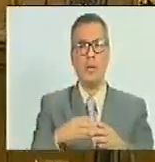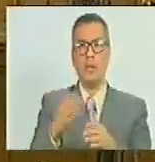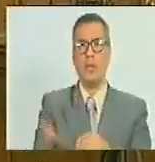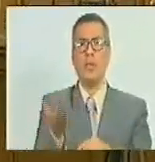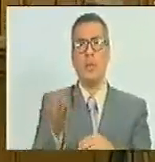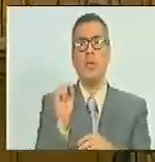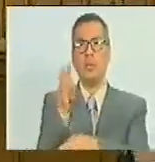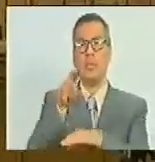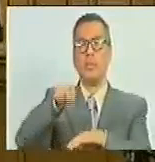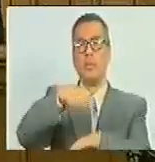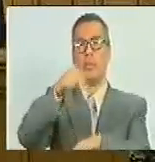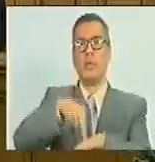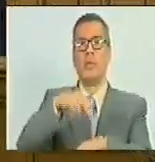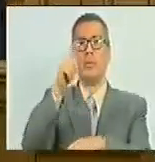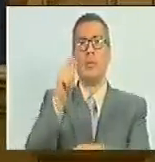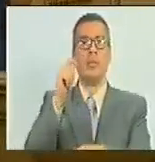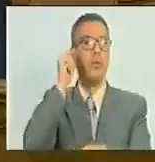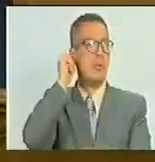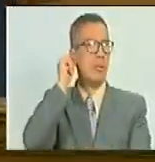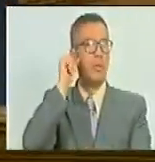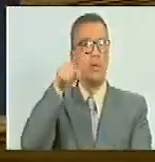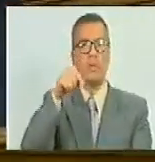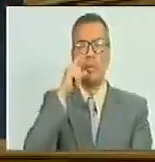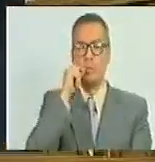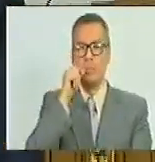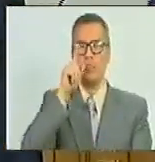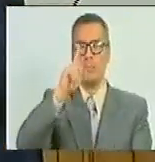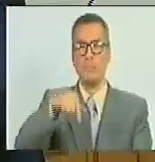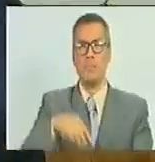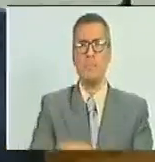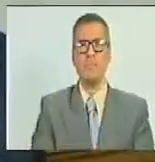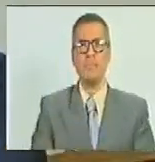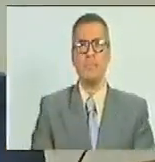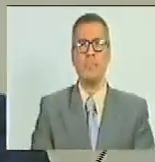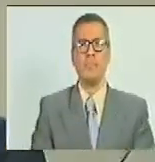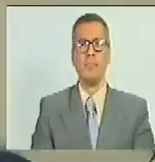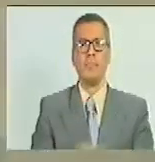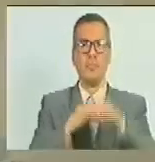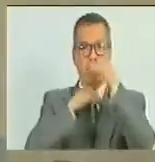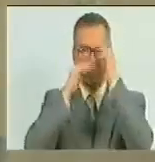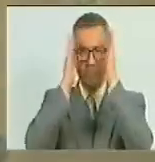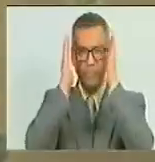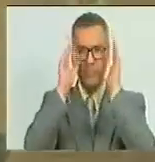importante Asamblea Nacional, diputadas y diputados. Alerta.